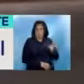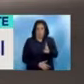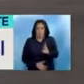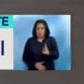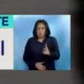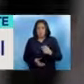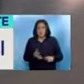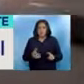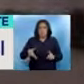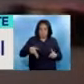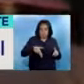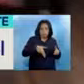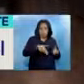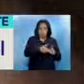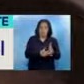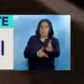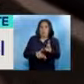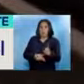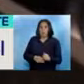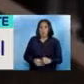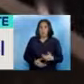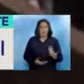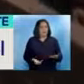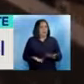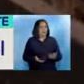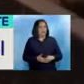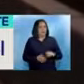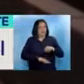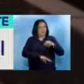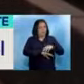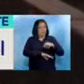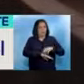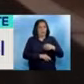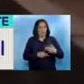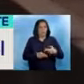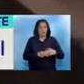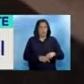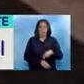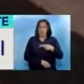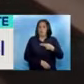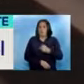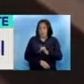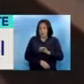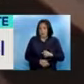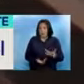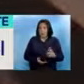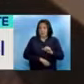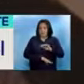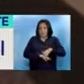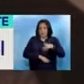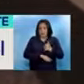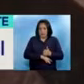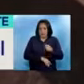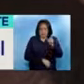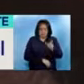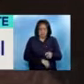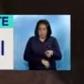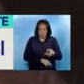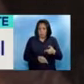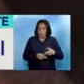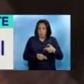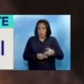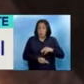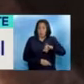lo arrolló cuando trataba de cruzar la pista a la altura del paradero Huanchi Huaylas en Atevitarte. La víctima fue identificada como